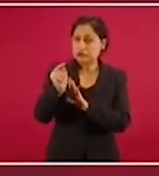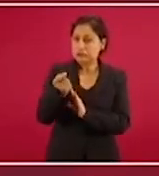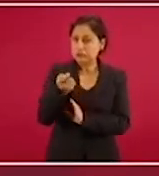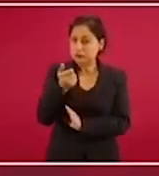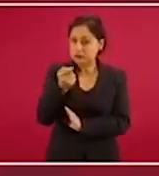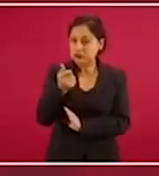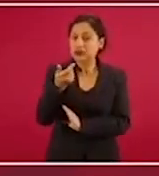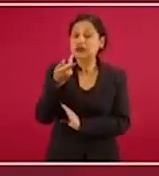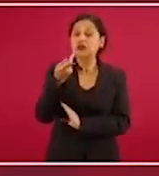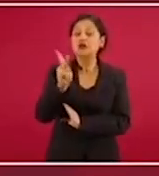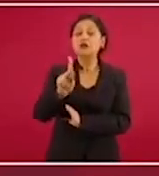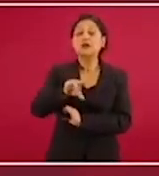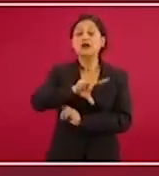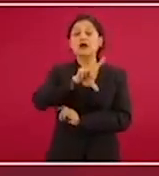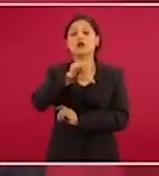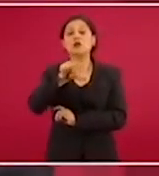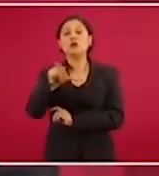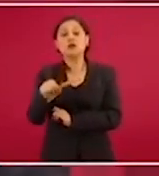de